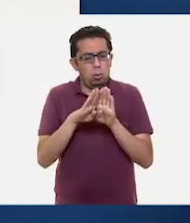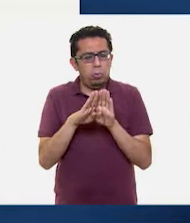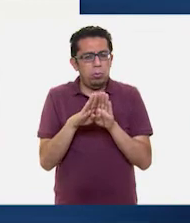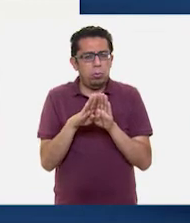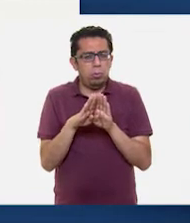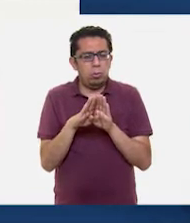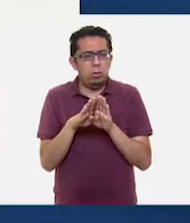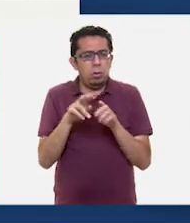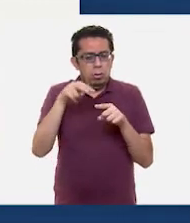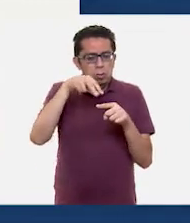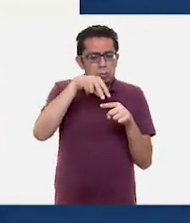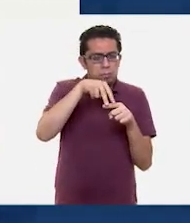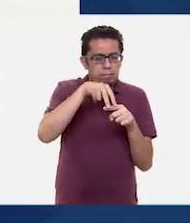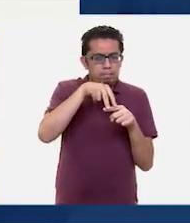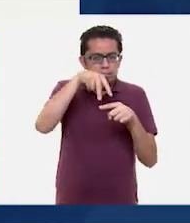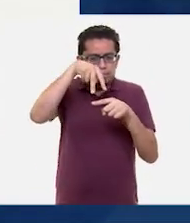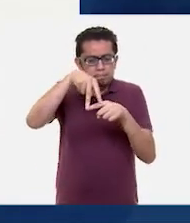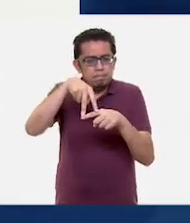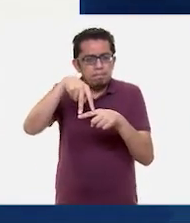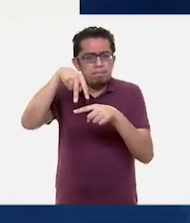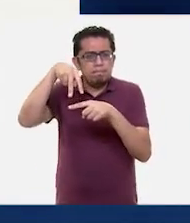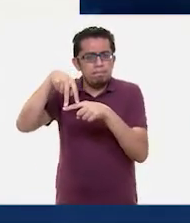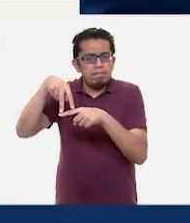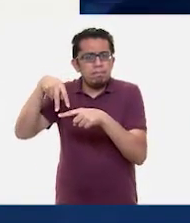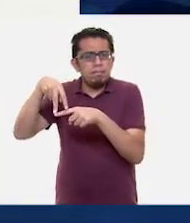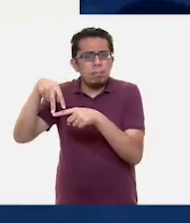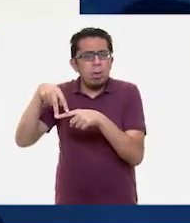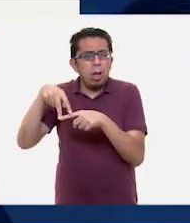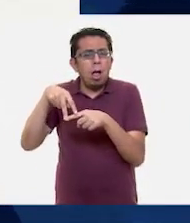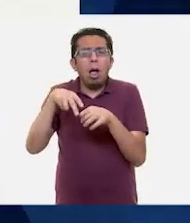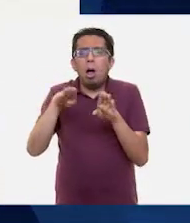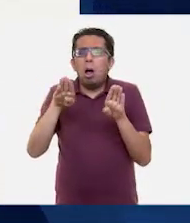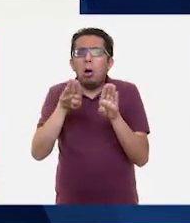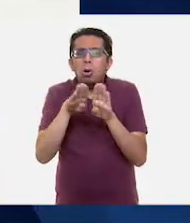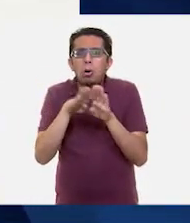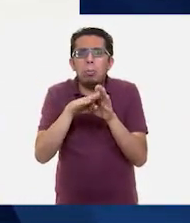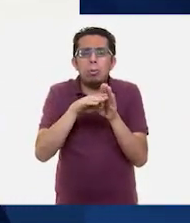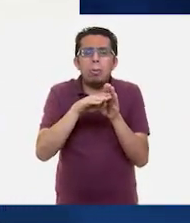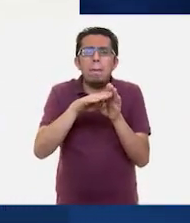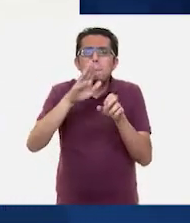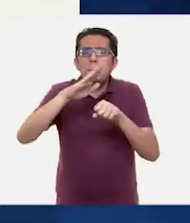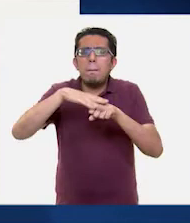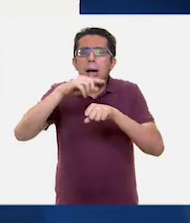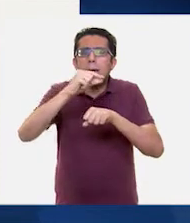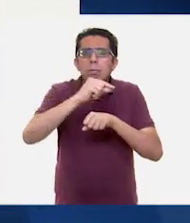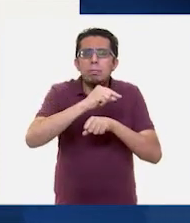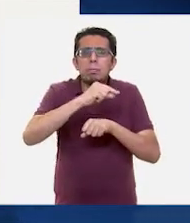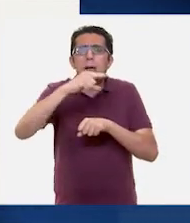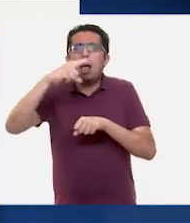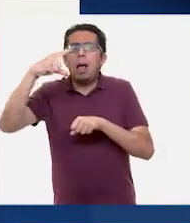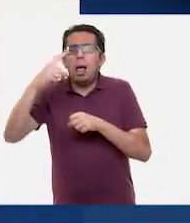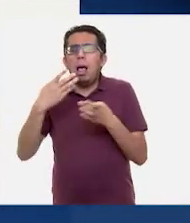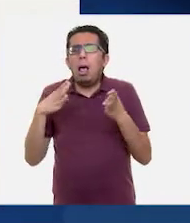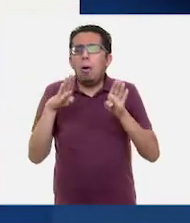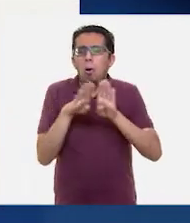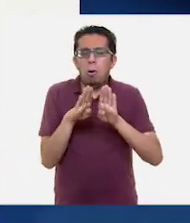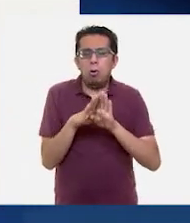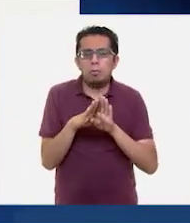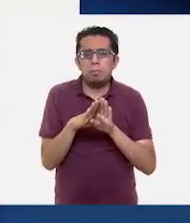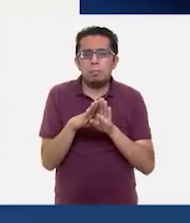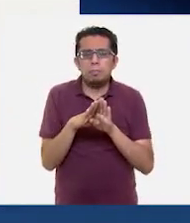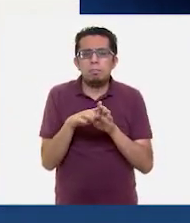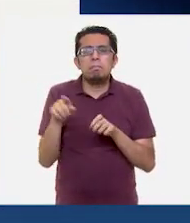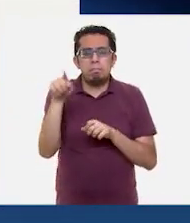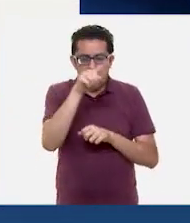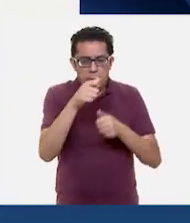una figura a otra para encontrar las 2 figuras que corresponden a los términos siguientes de la sucesión?